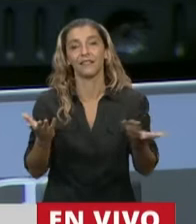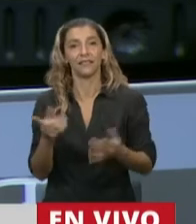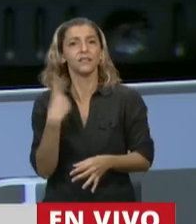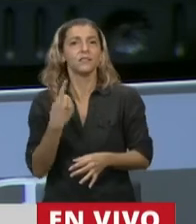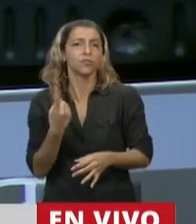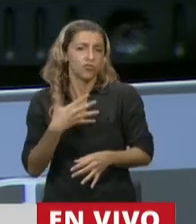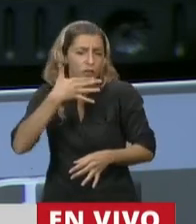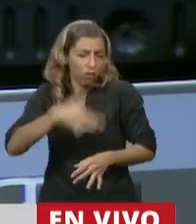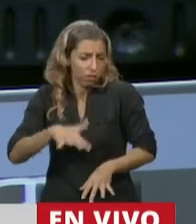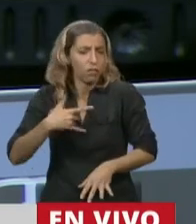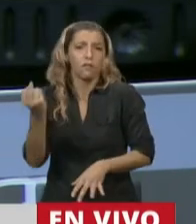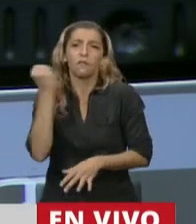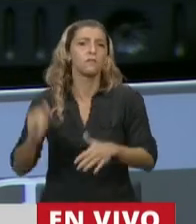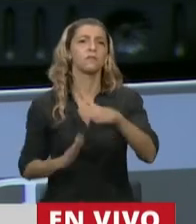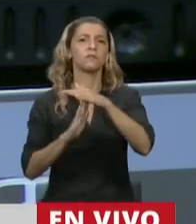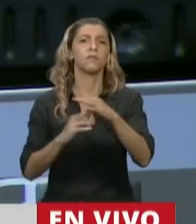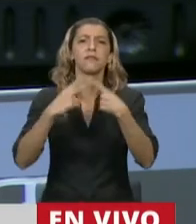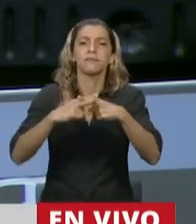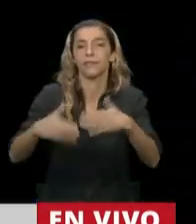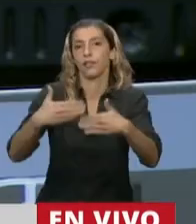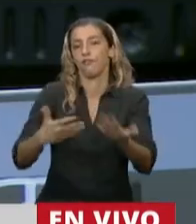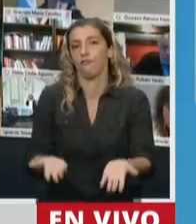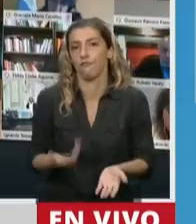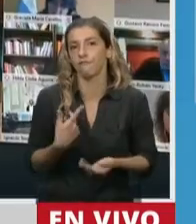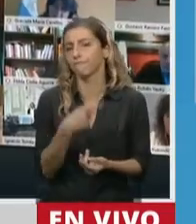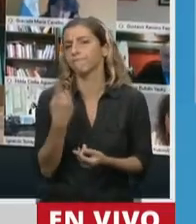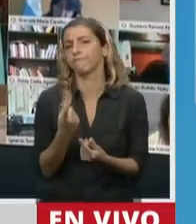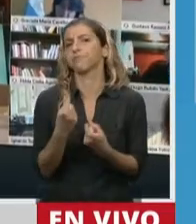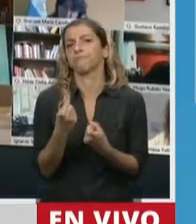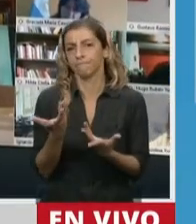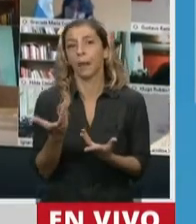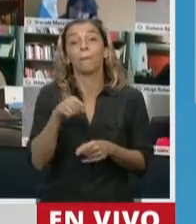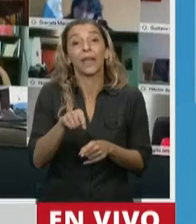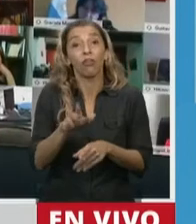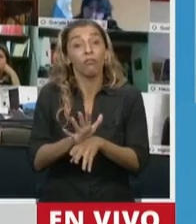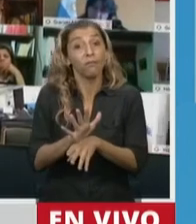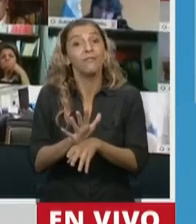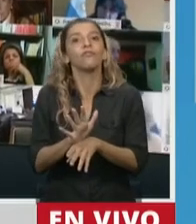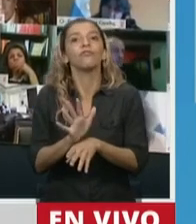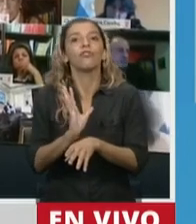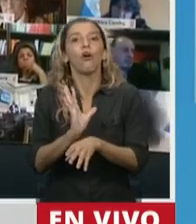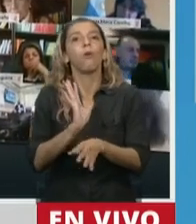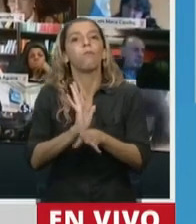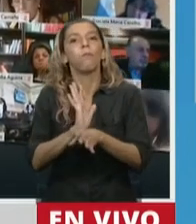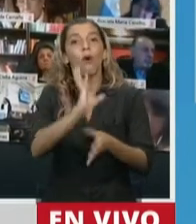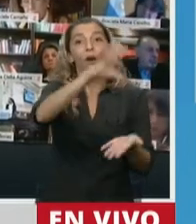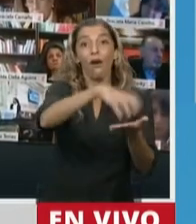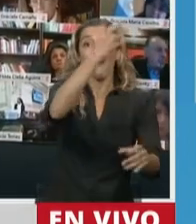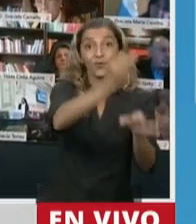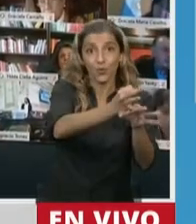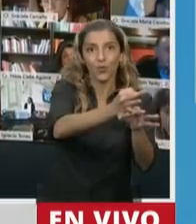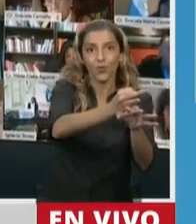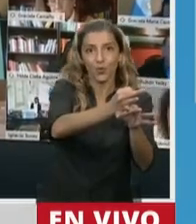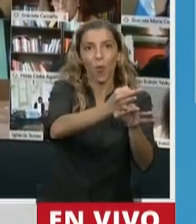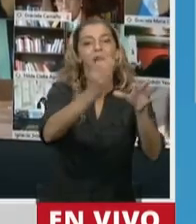XXI, pero son complementarias en el proceso de enseñanza-aprendizaje. Nunca pueden ser consideradas